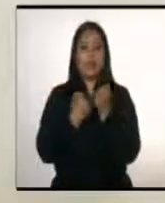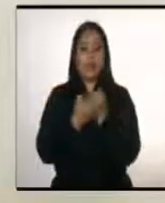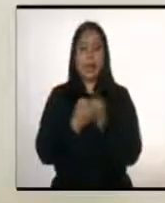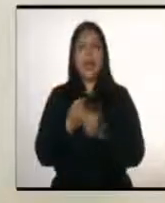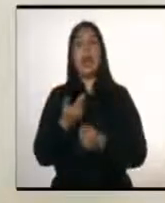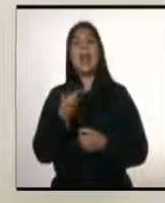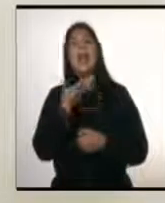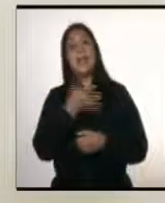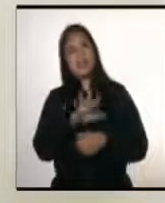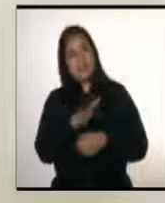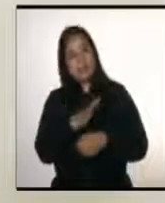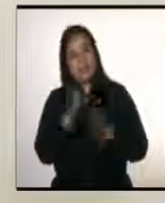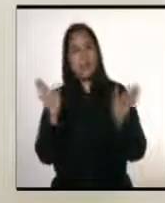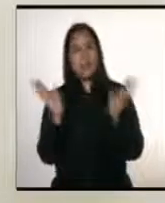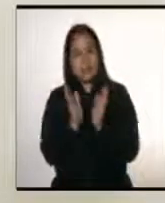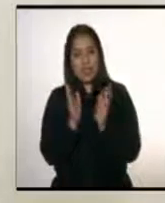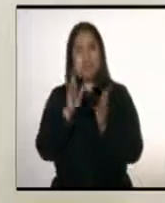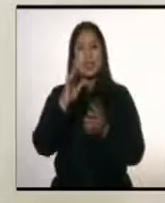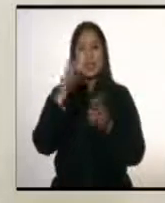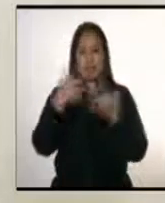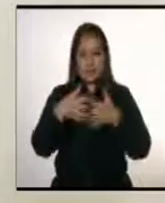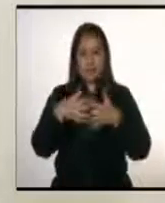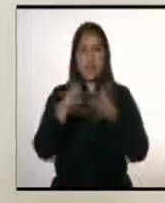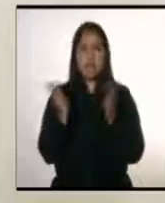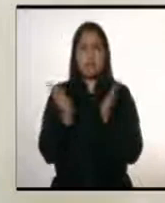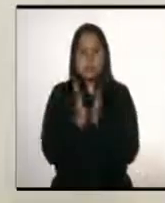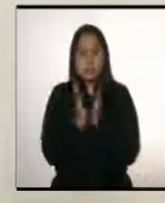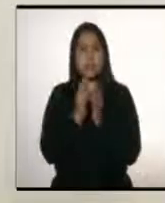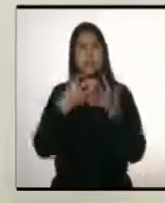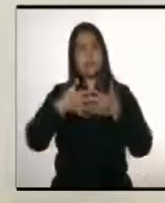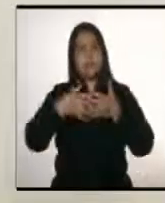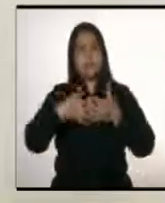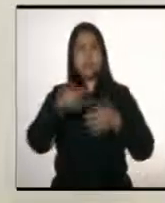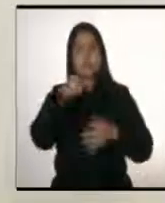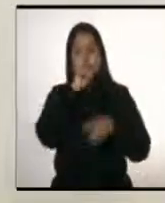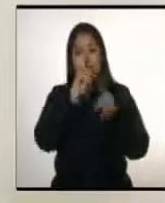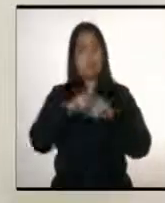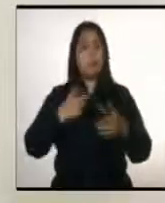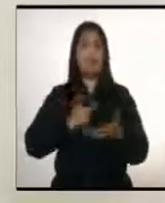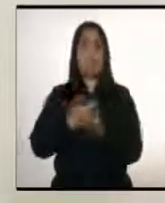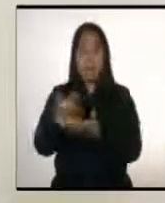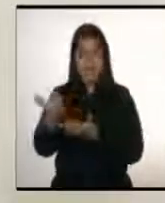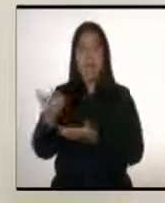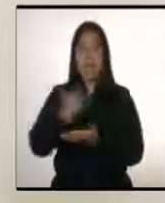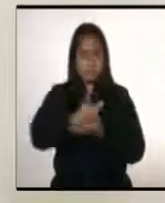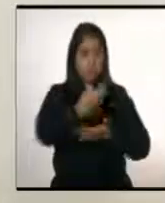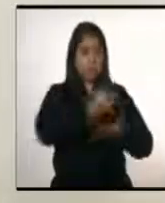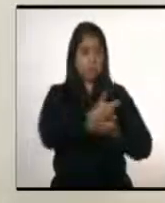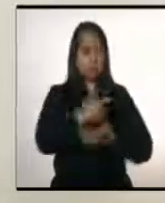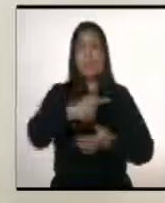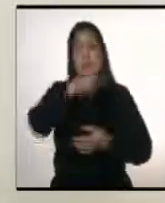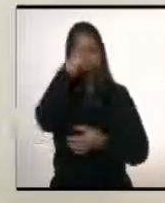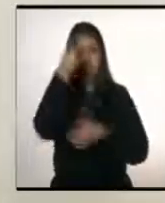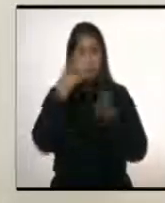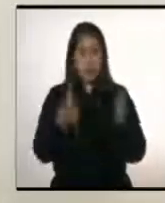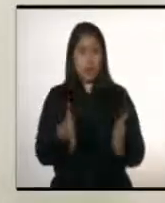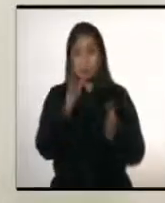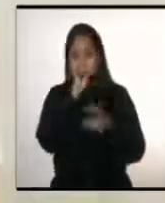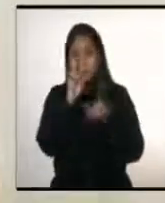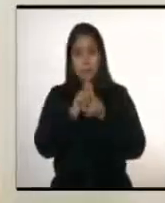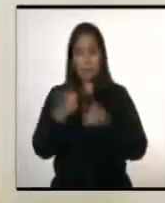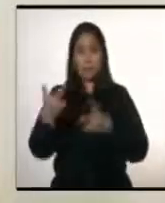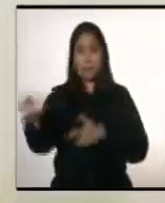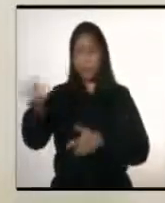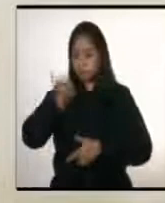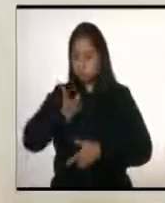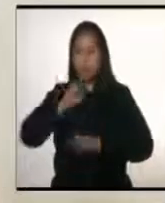pequeña empresa, de manera tal que podamos ayudarles a pagar sus planillas, pero también a tener capital de trabajo